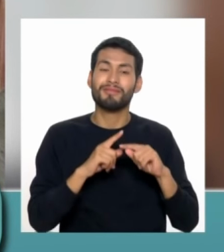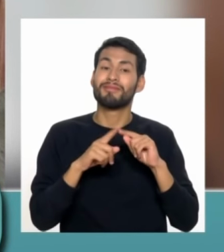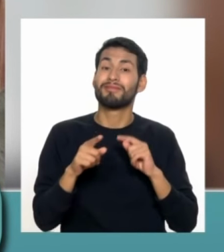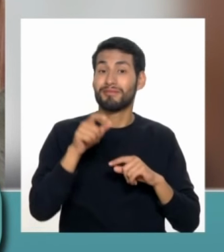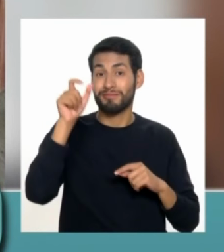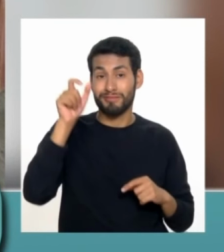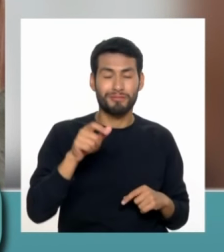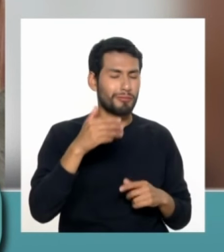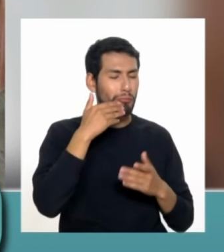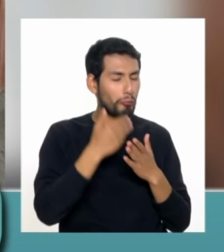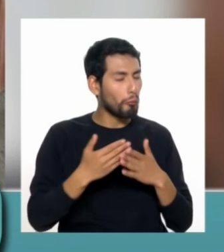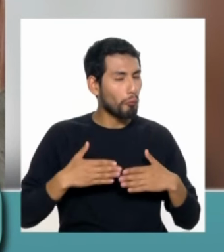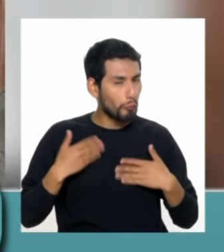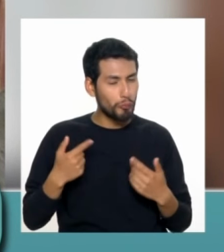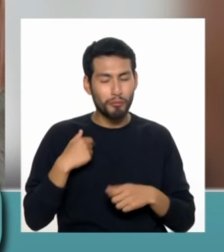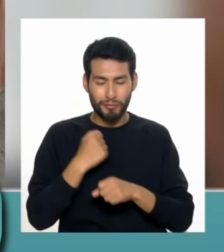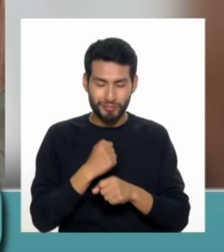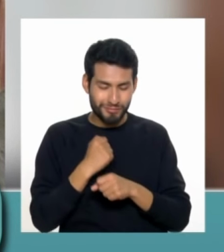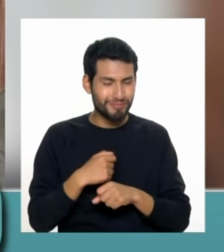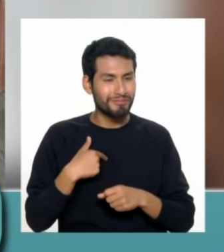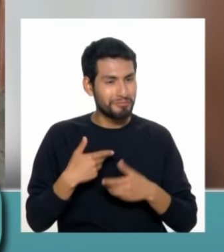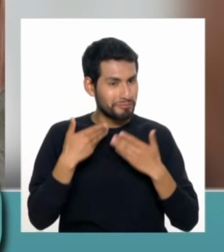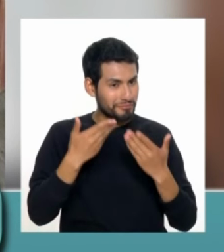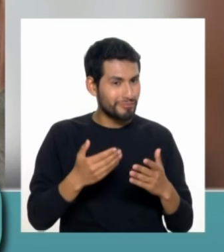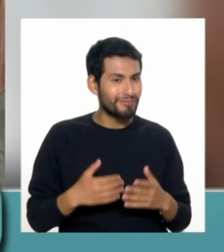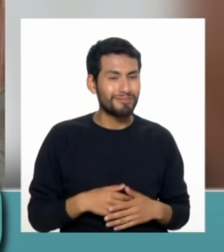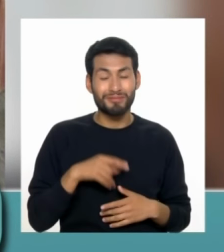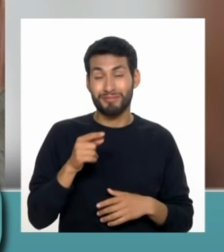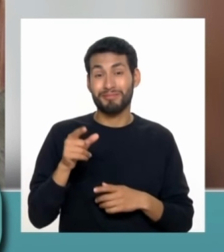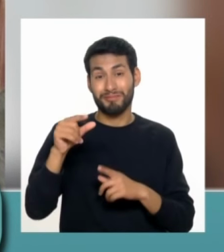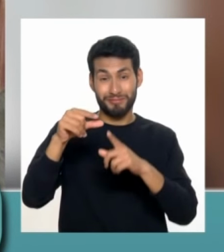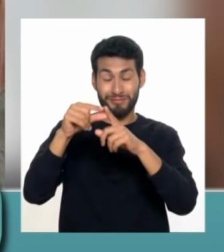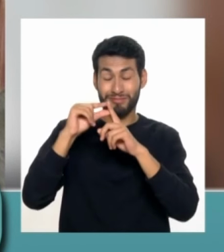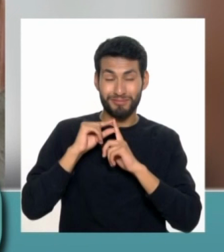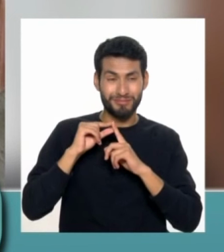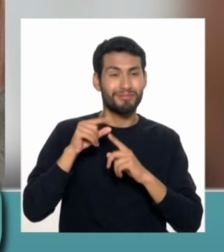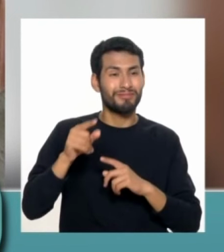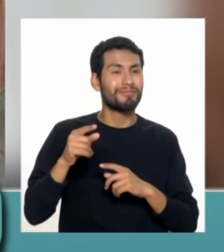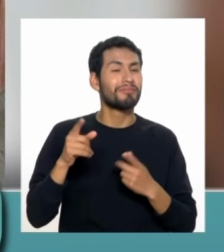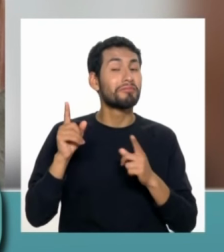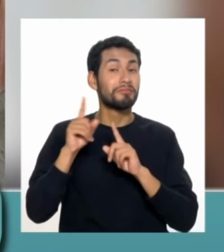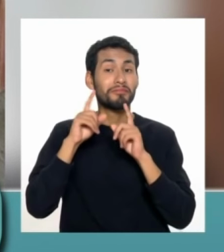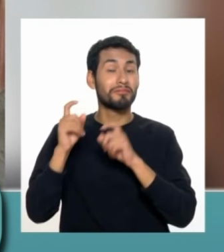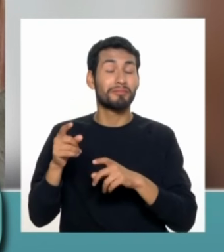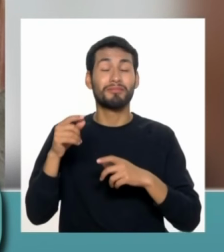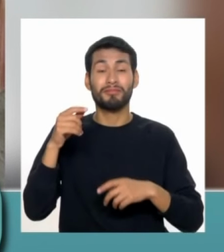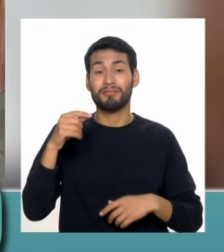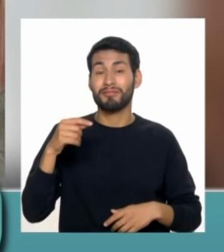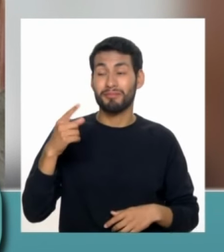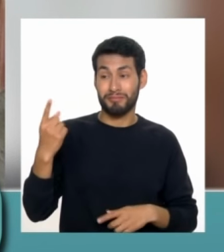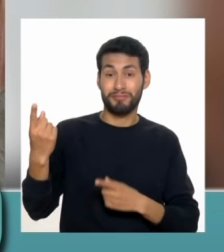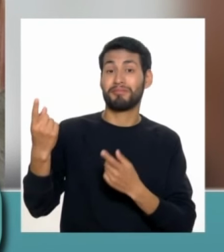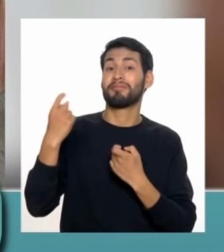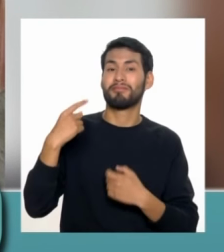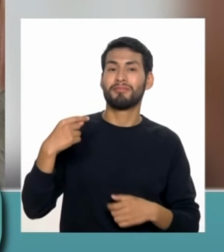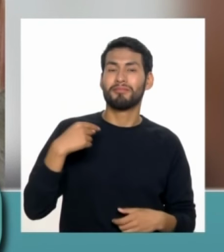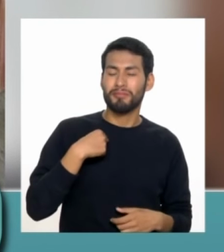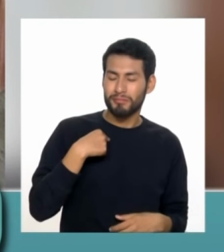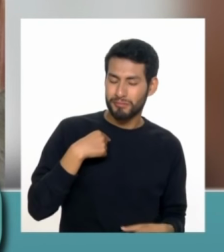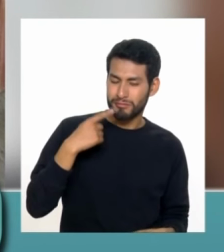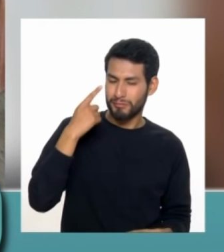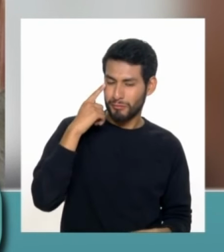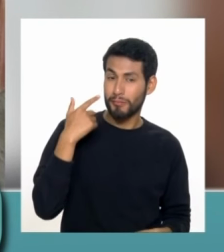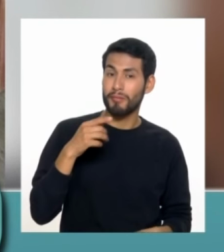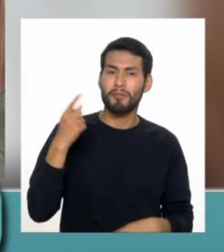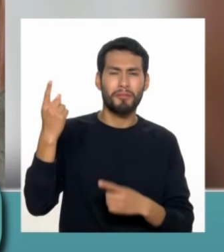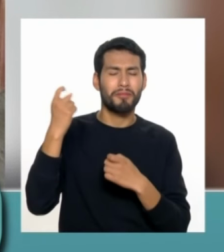hombre encantado con el trabajo que nosotros les hicimos, dijo que... Él me hizo una pregunta que la verdad encierra muchas cosas, ¿no? Porque